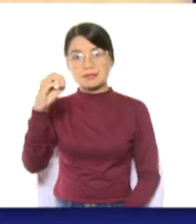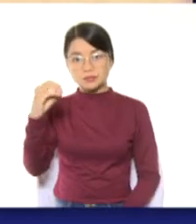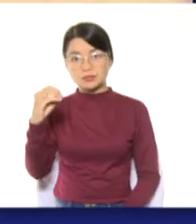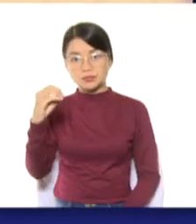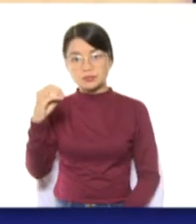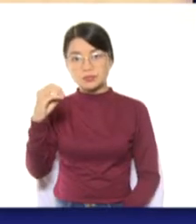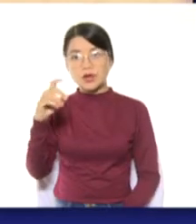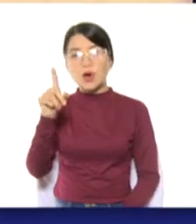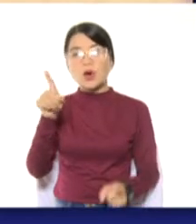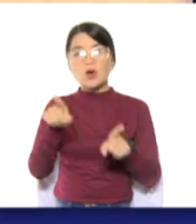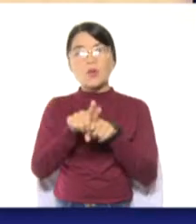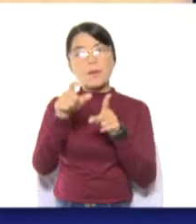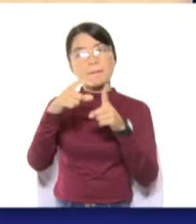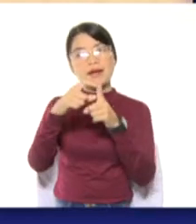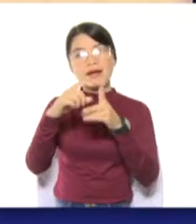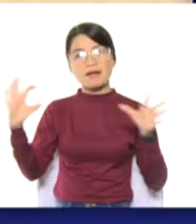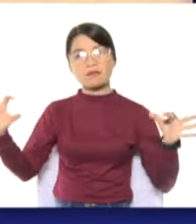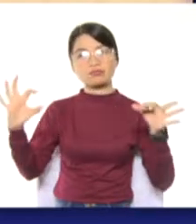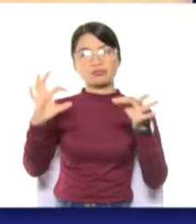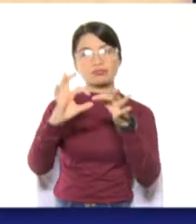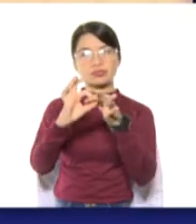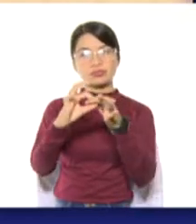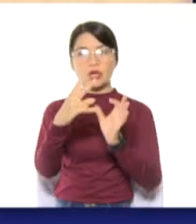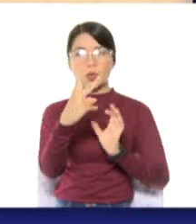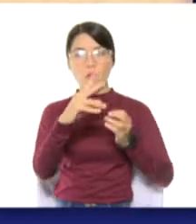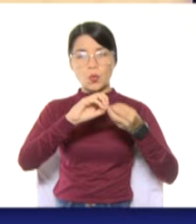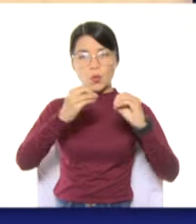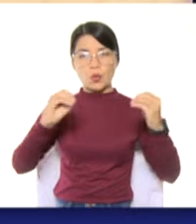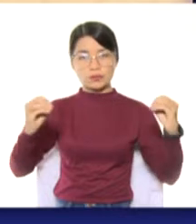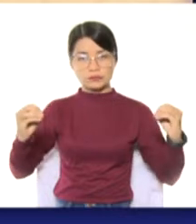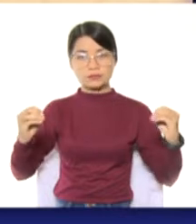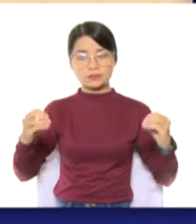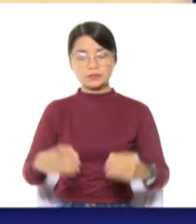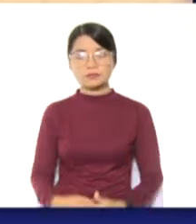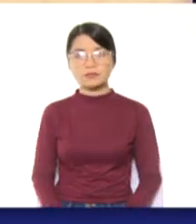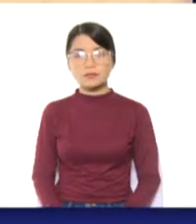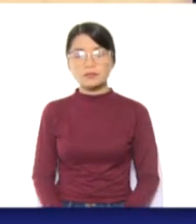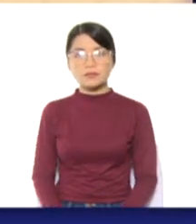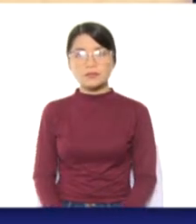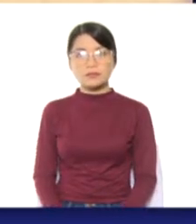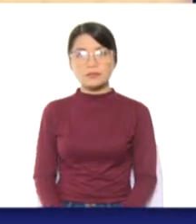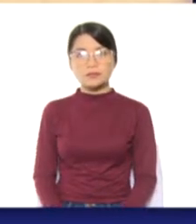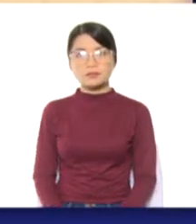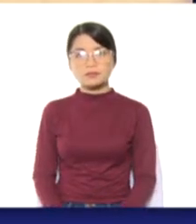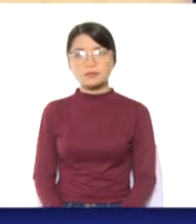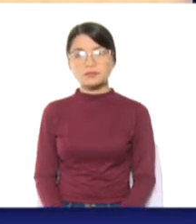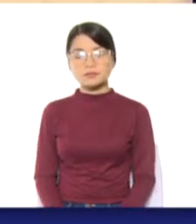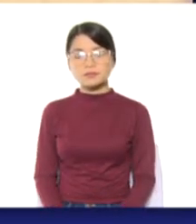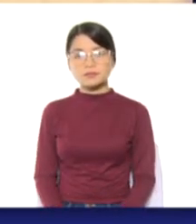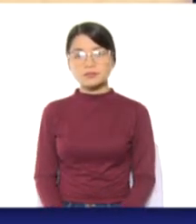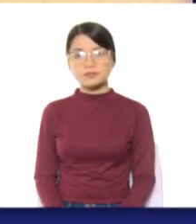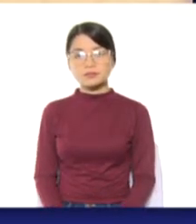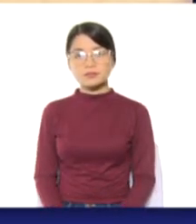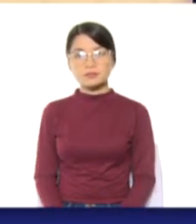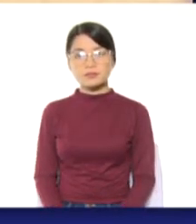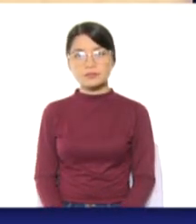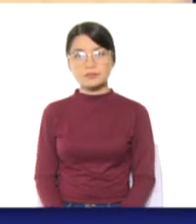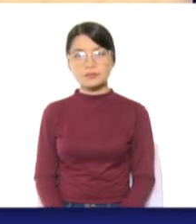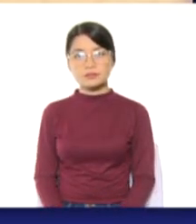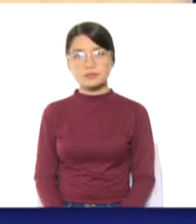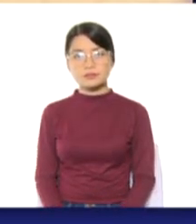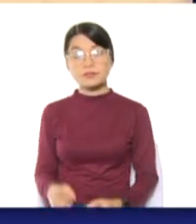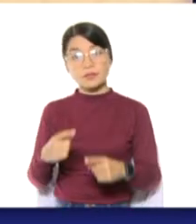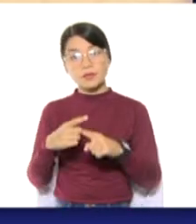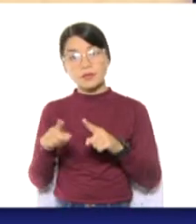Sin embargo, carecen de lo que es la autonomía sintáctica. Por ejemplo, apúrate o llegarás